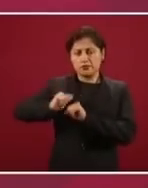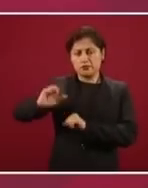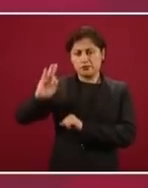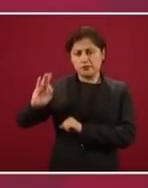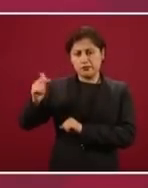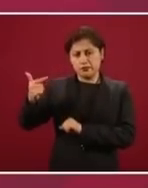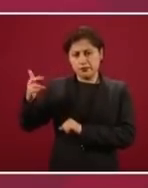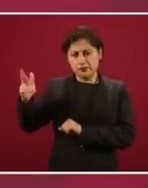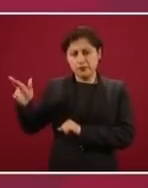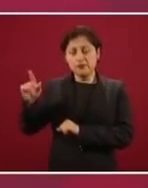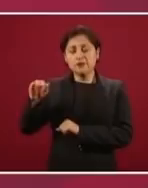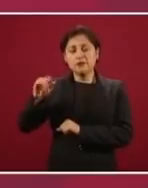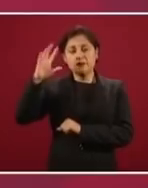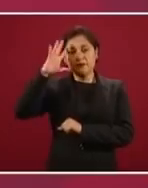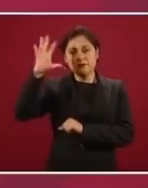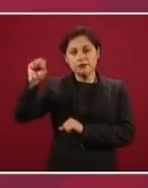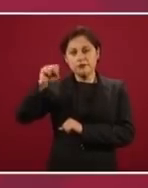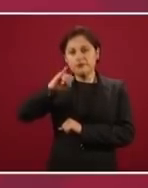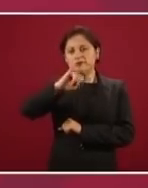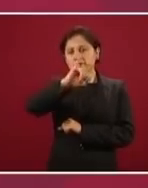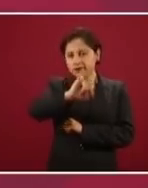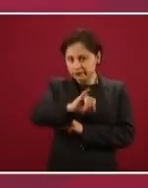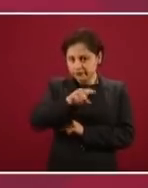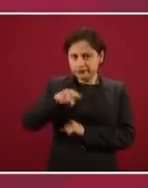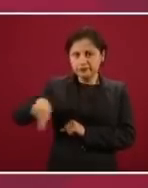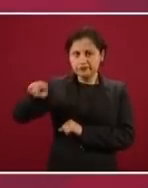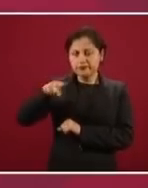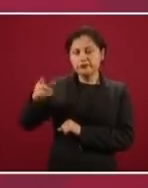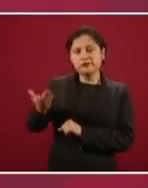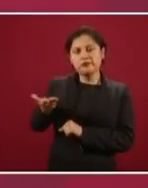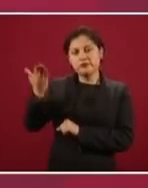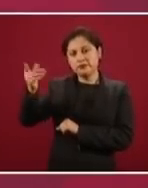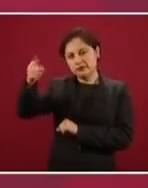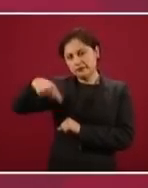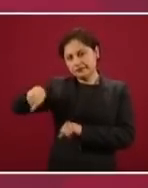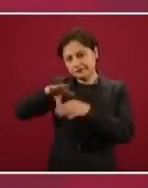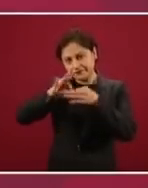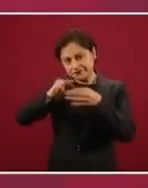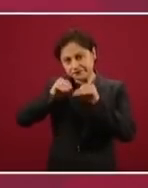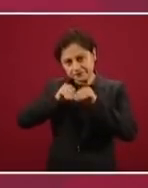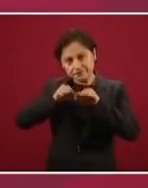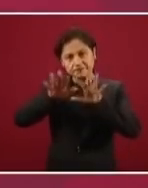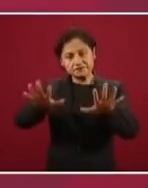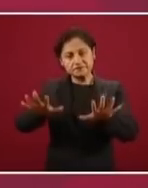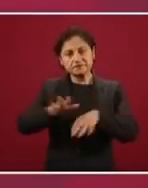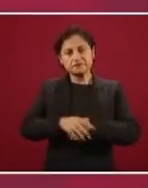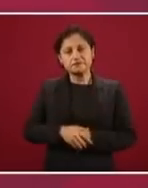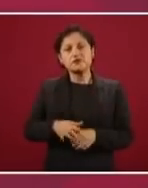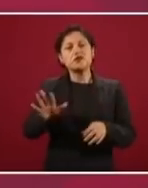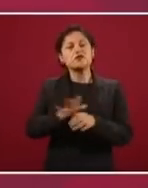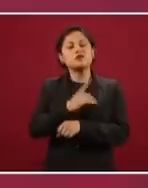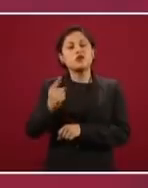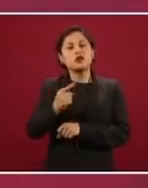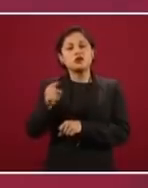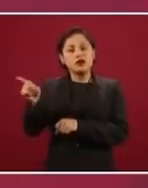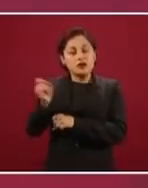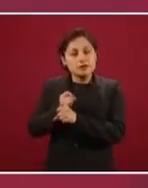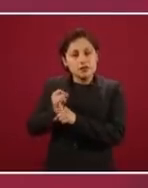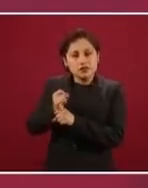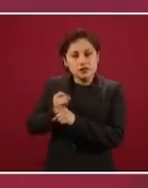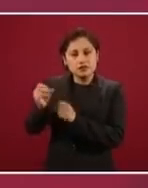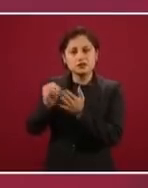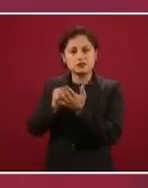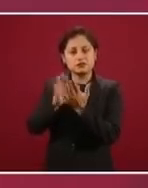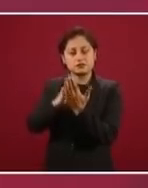desee o se aclare este para ver quiénes están y